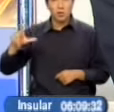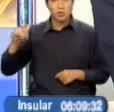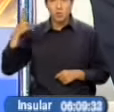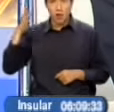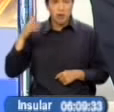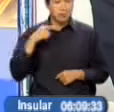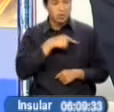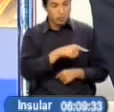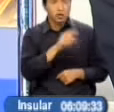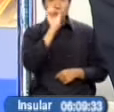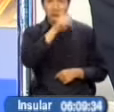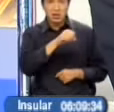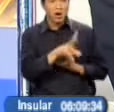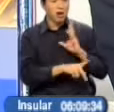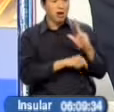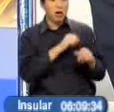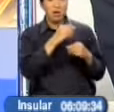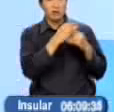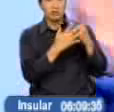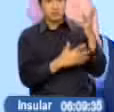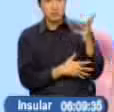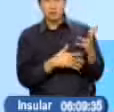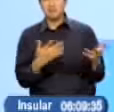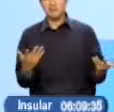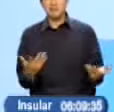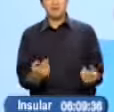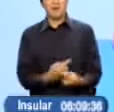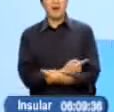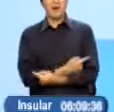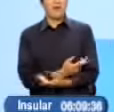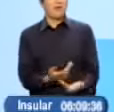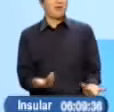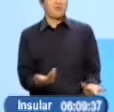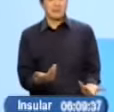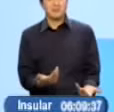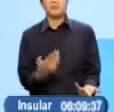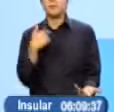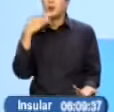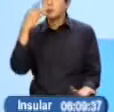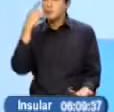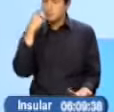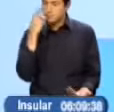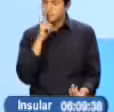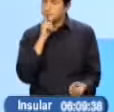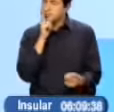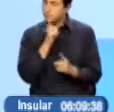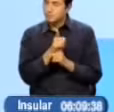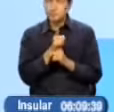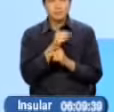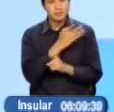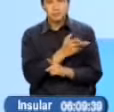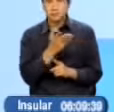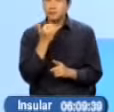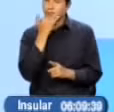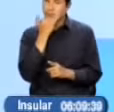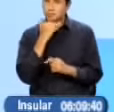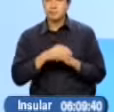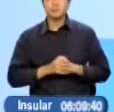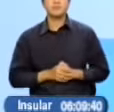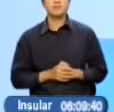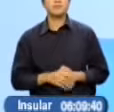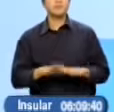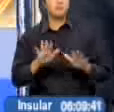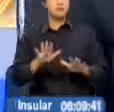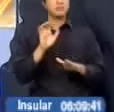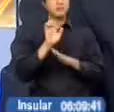tema entonces ahí hay agregamos eso es una ironía que yo vuelvo a decir la historia va a ser muy inclemente con este tipo de parados si bien ecuador